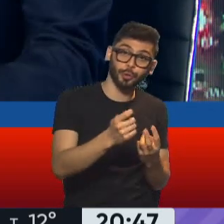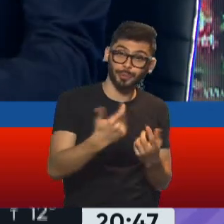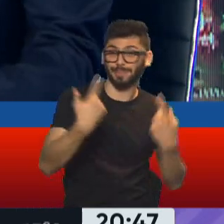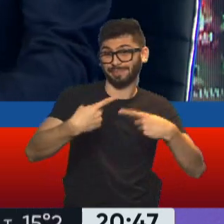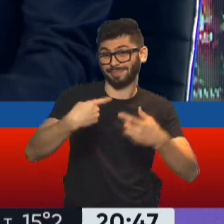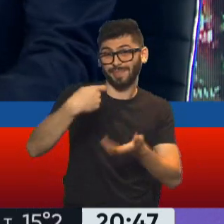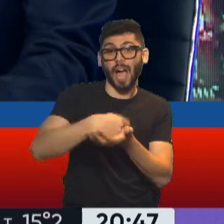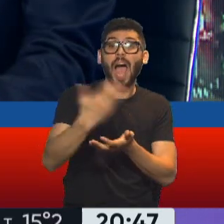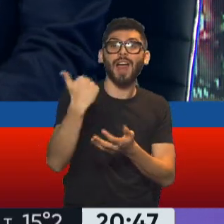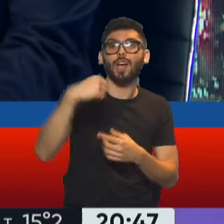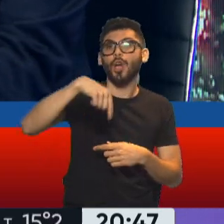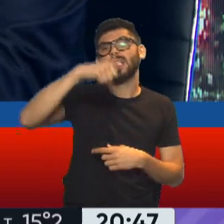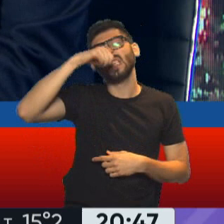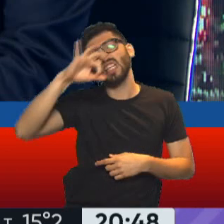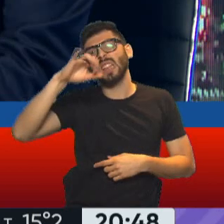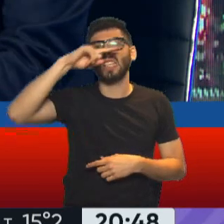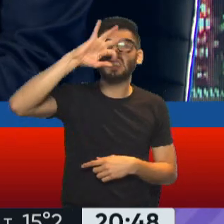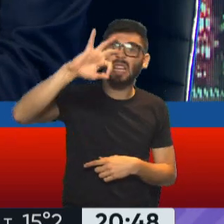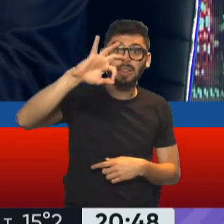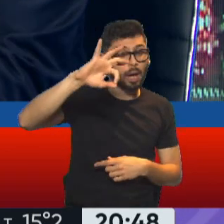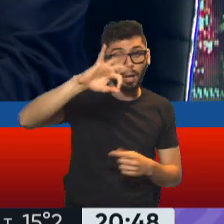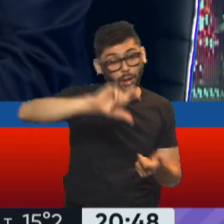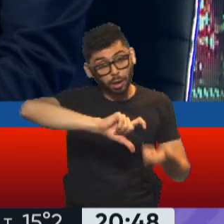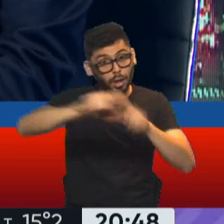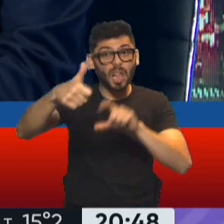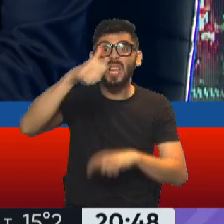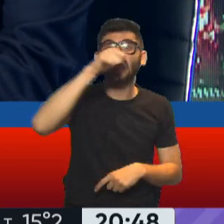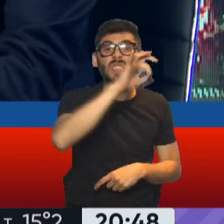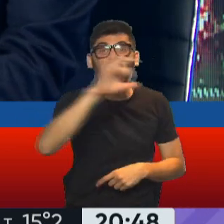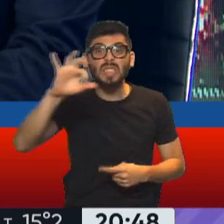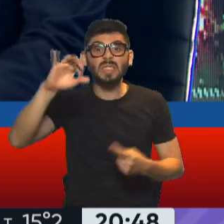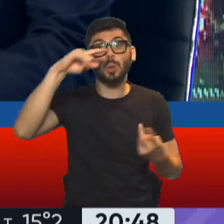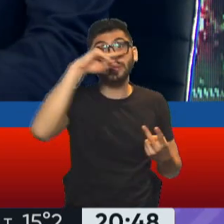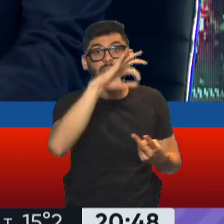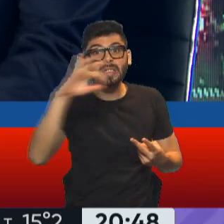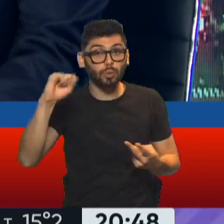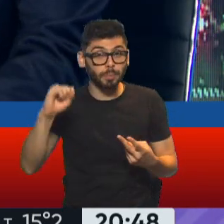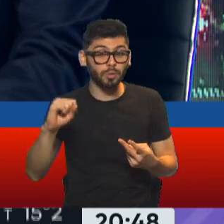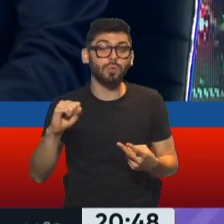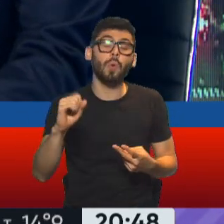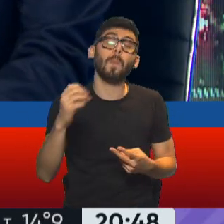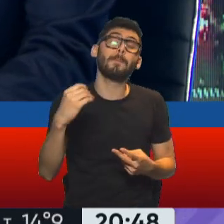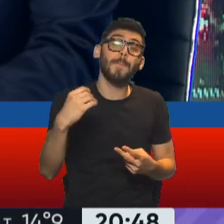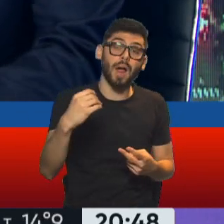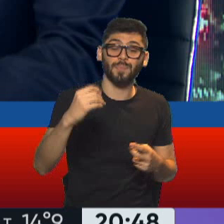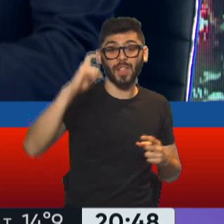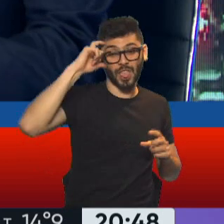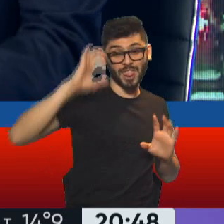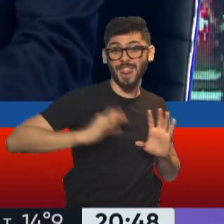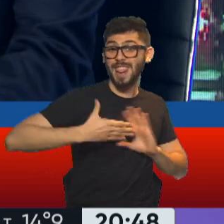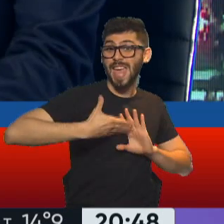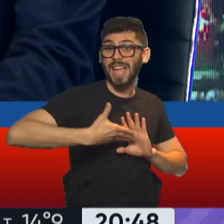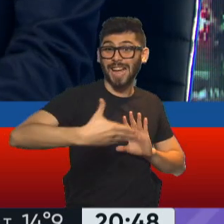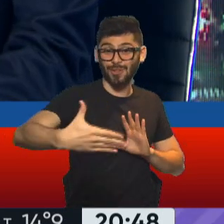que hoy está en 60, 70 pesos salga a 600 o 700 pesos. ¿Para qué? Para que en los próximos 10 años,